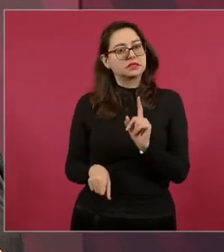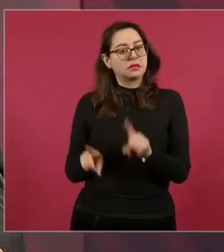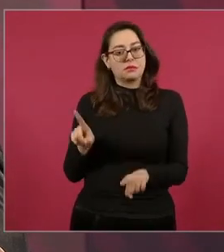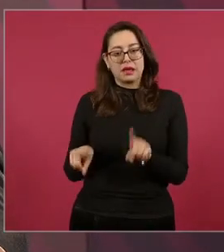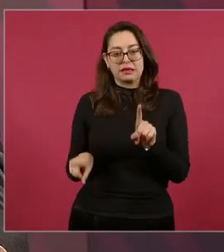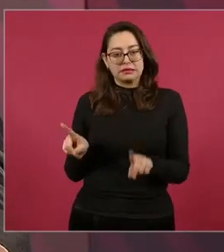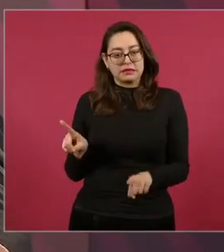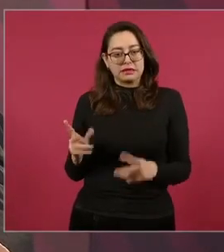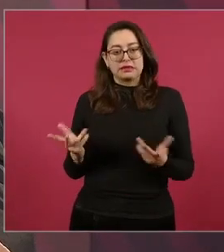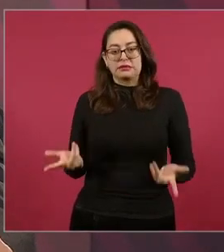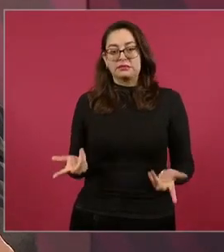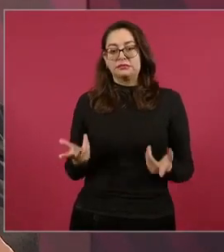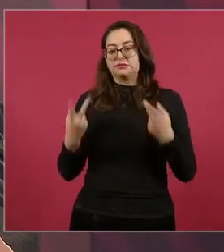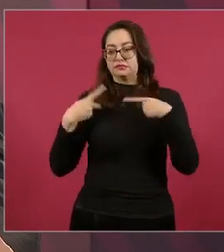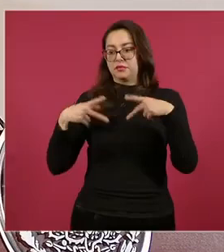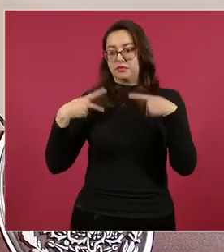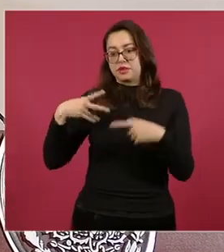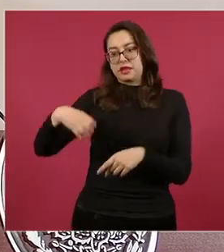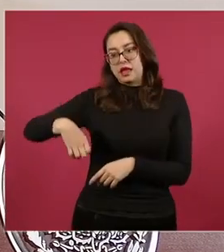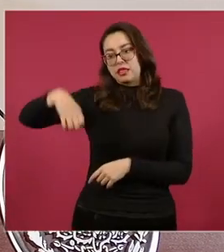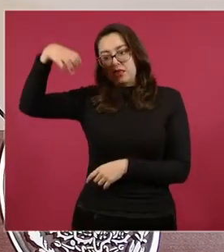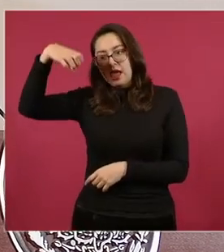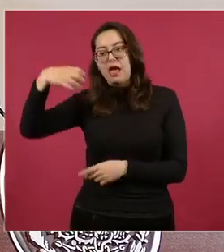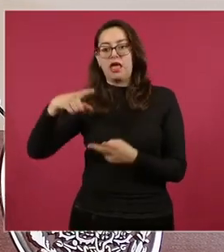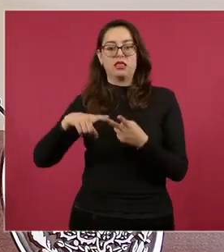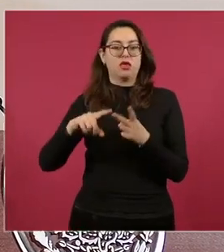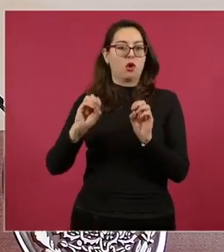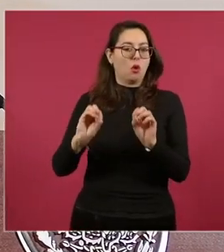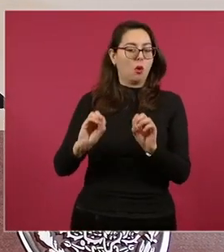sea un adulto mayor, una beca,